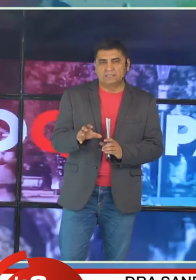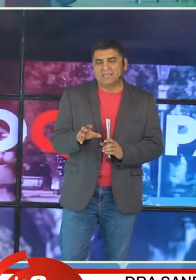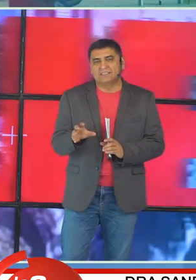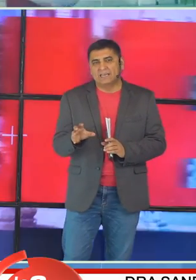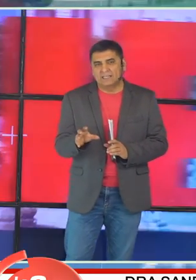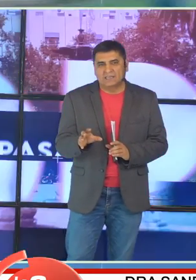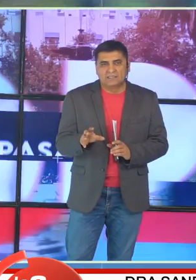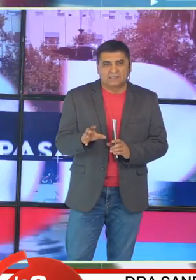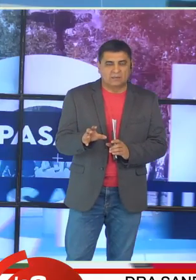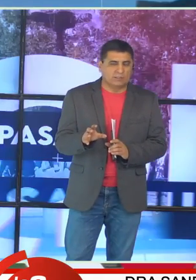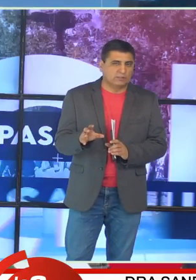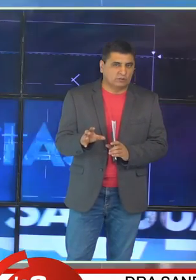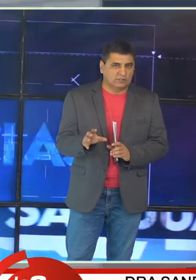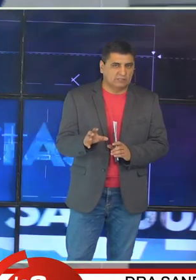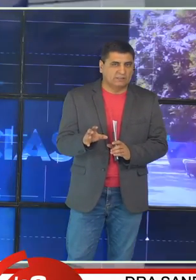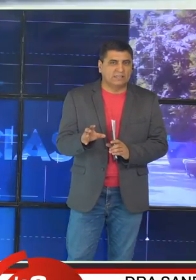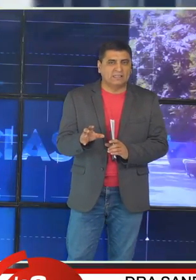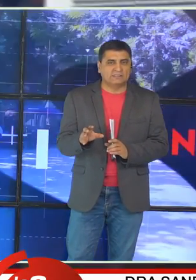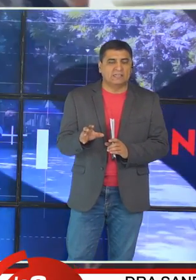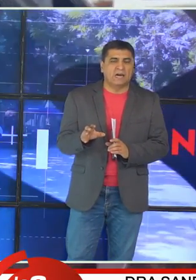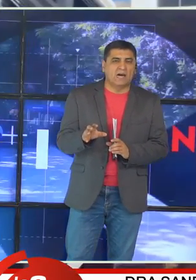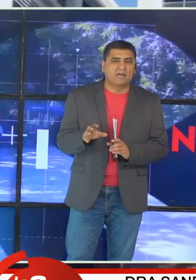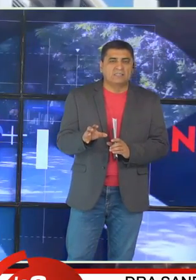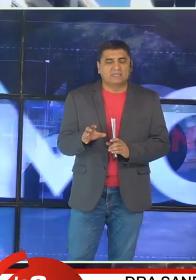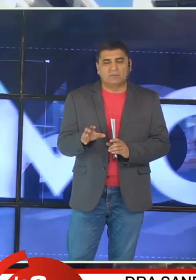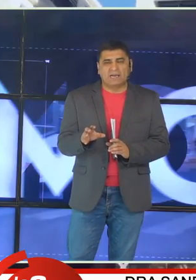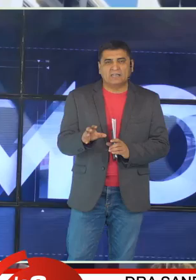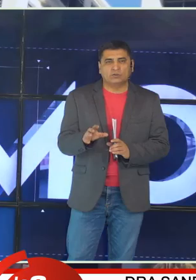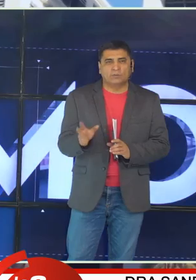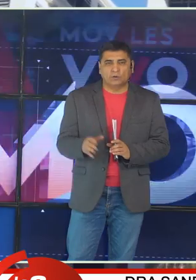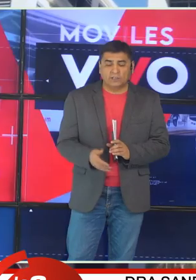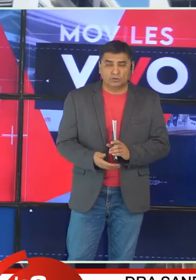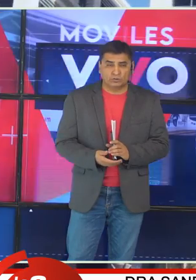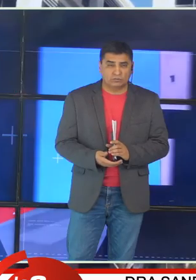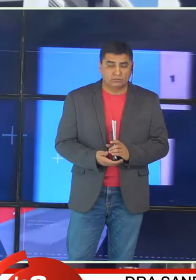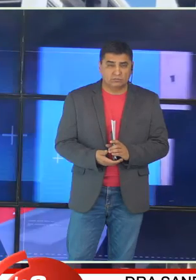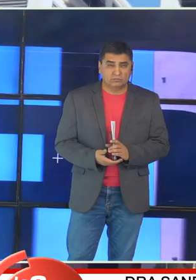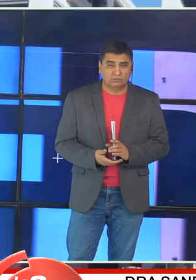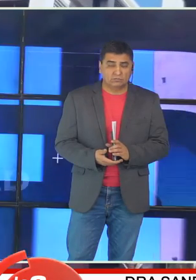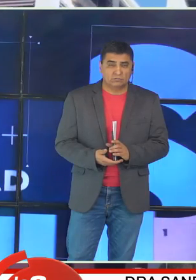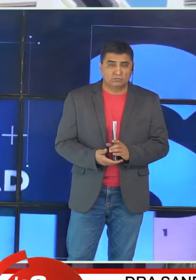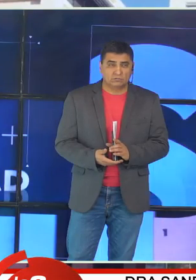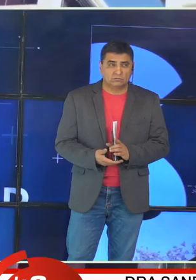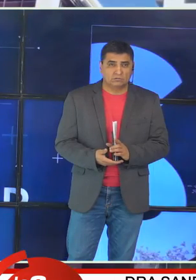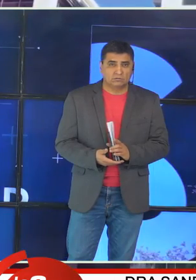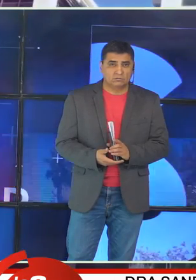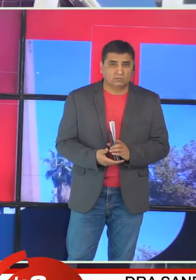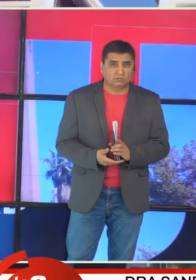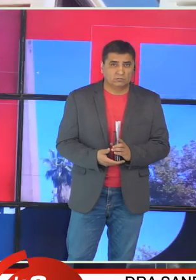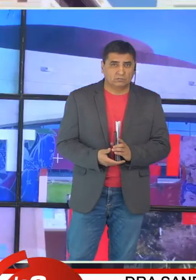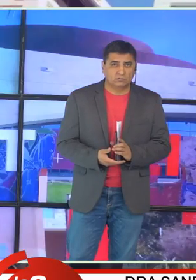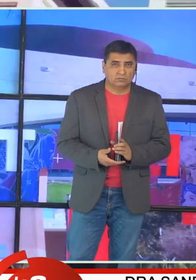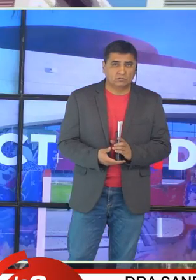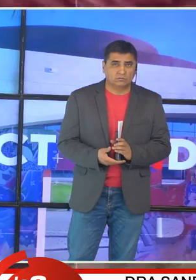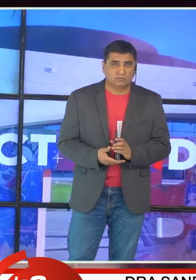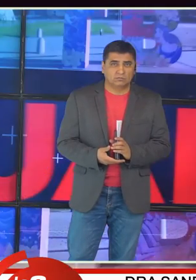qué cantidad de personas son las afectadas, si hay más casos o menos casos? Lo más significativo de todo esto